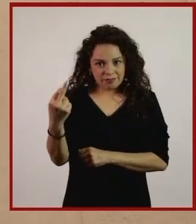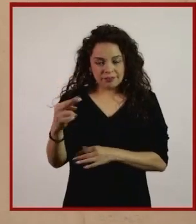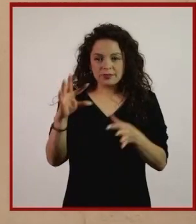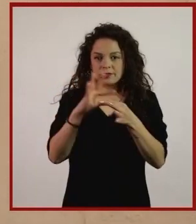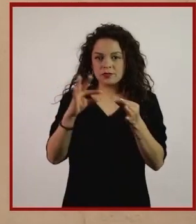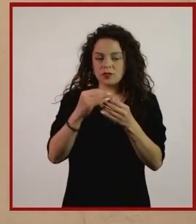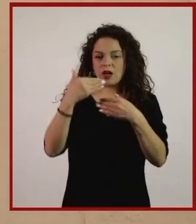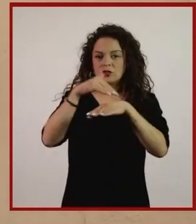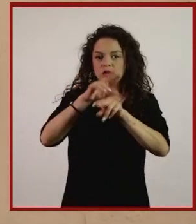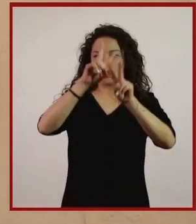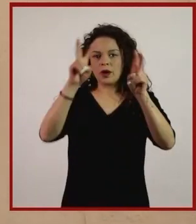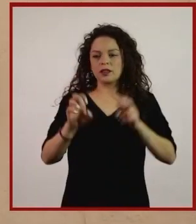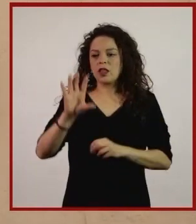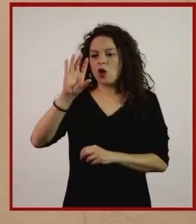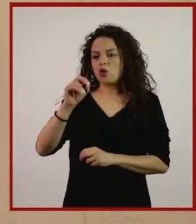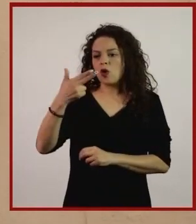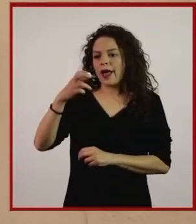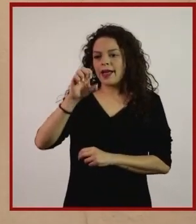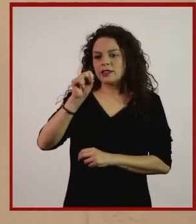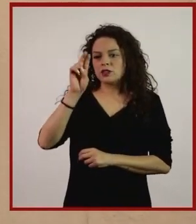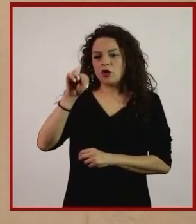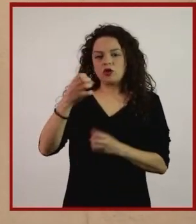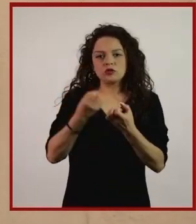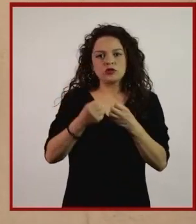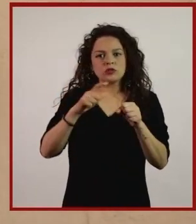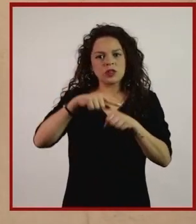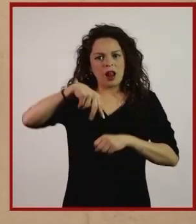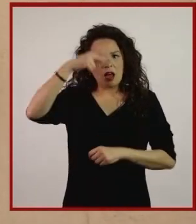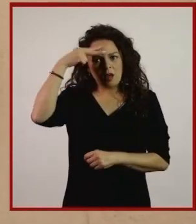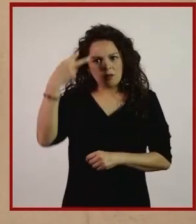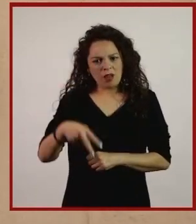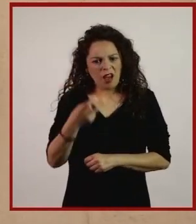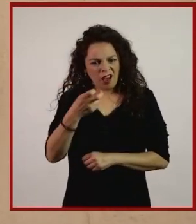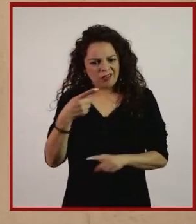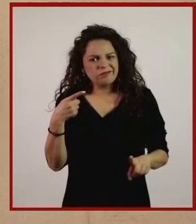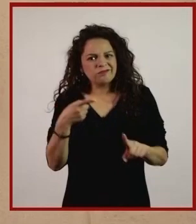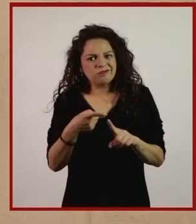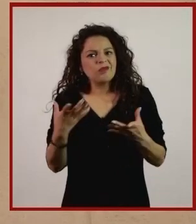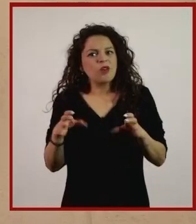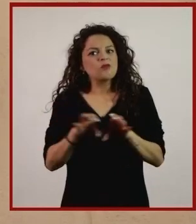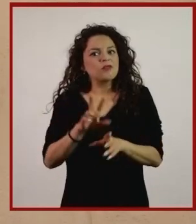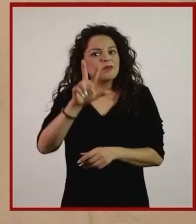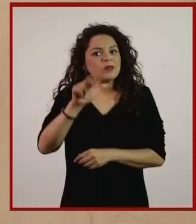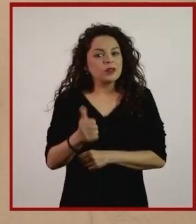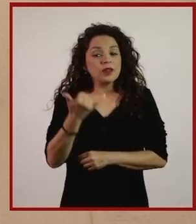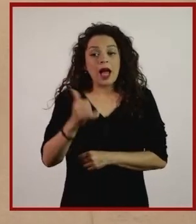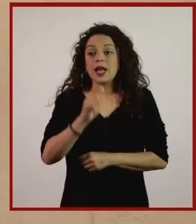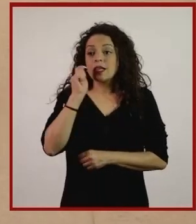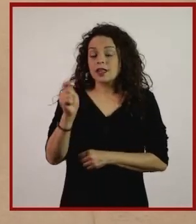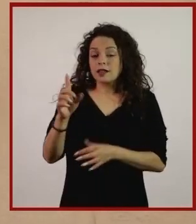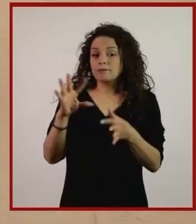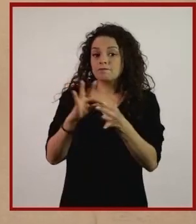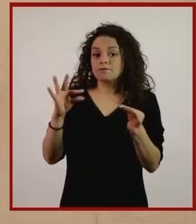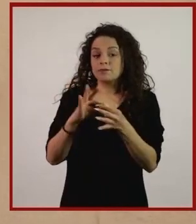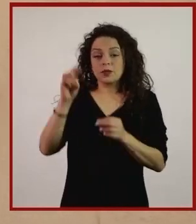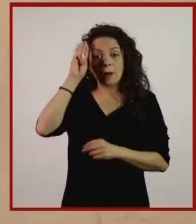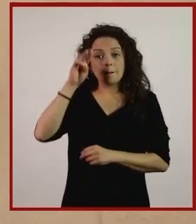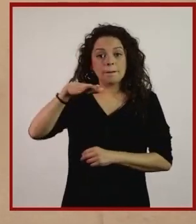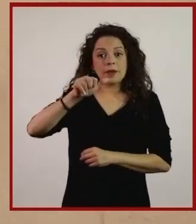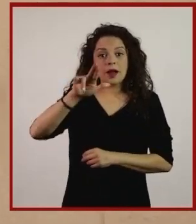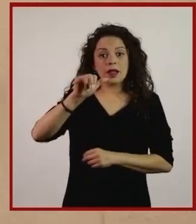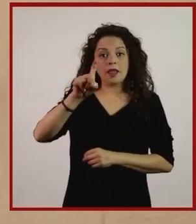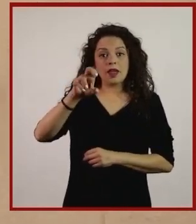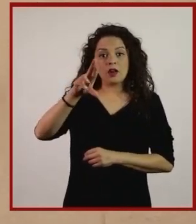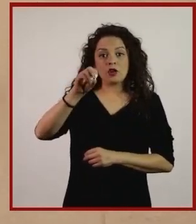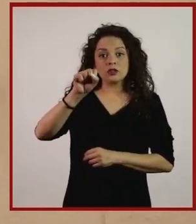de la cohesión social en México. ¿Cómo andamos con este aspecto? Después, el testimonio ejemplar de la maestra